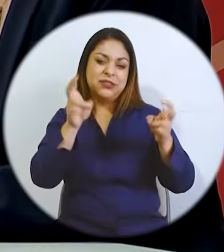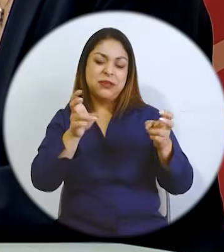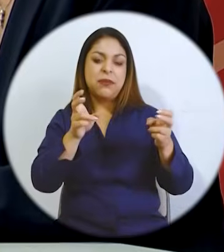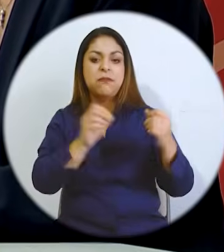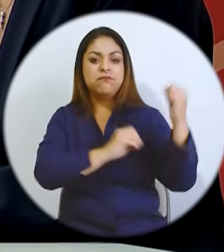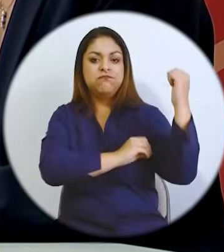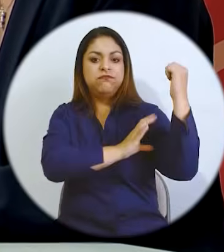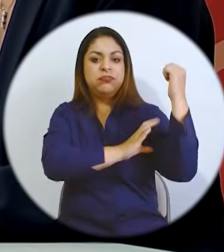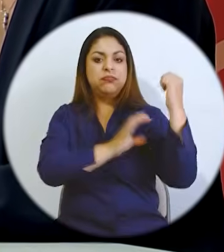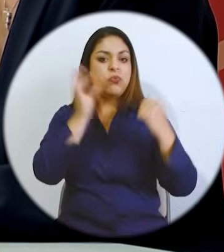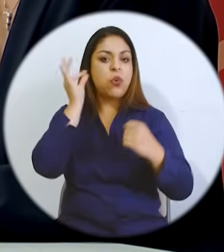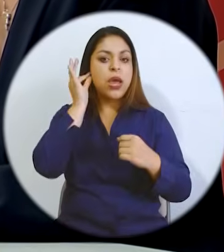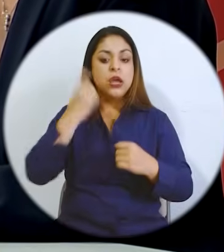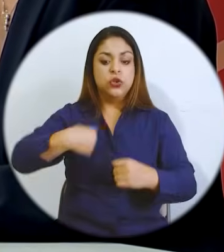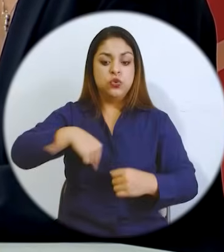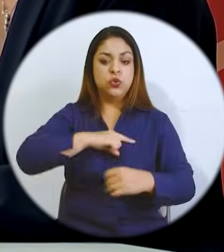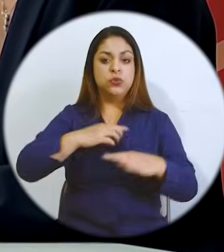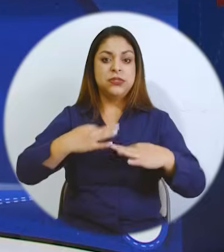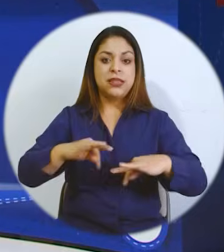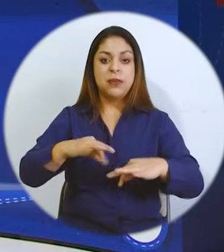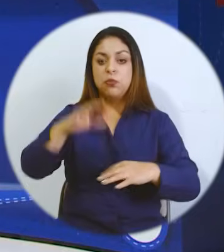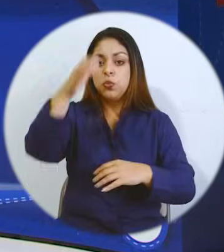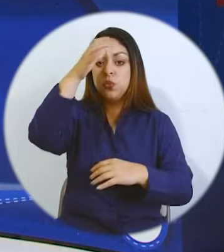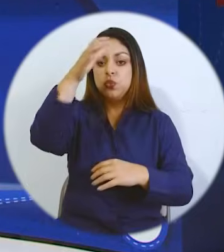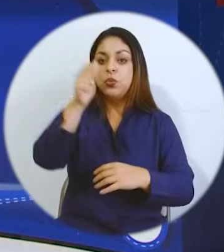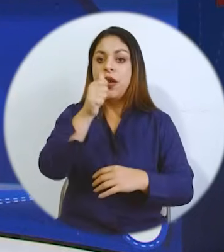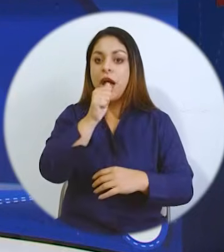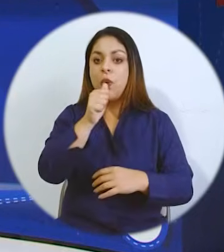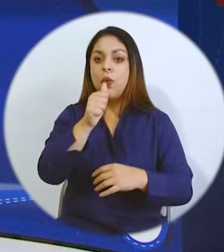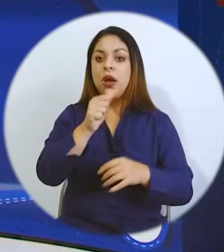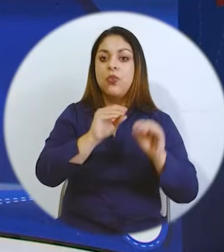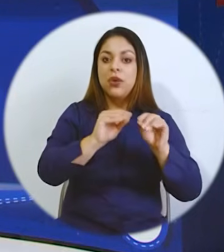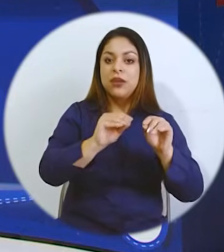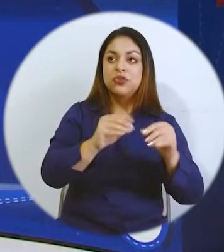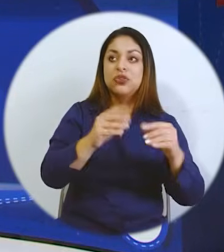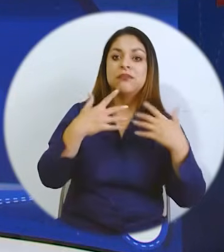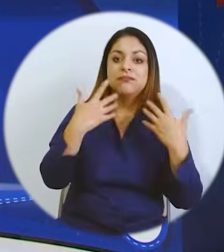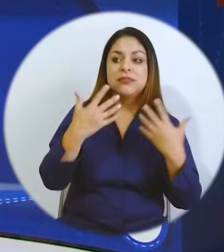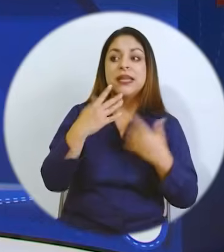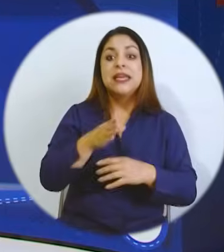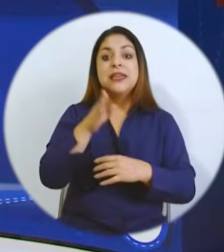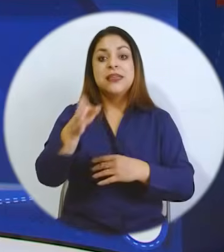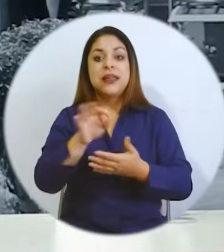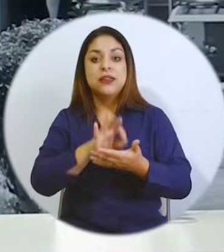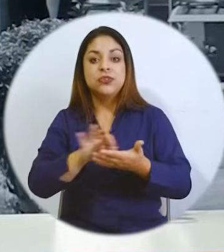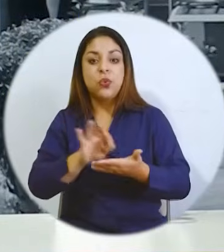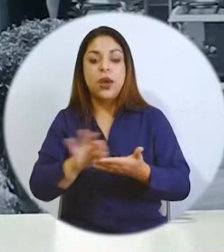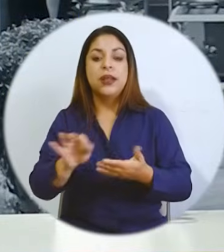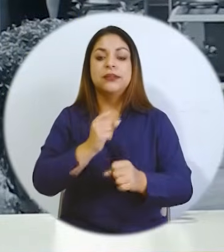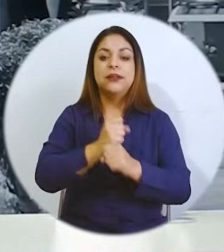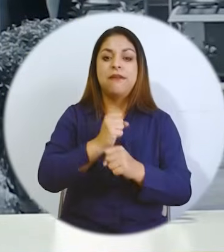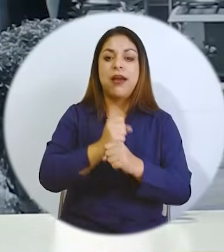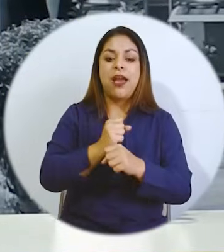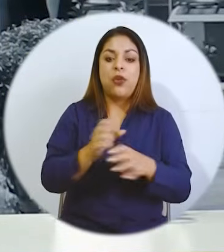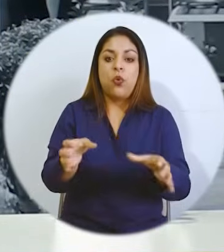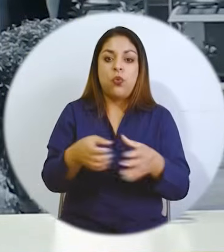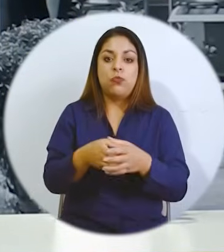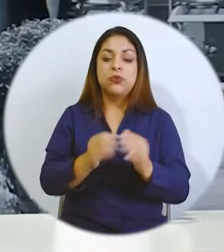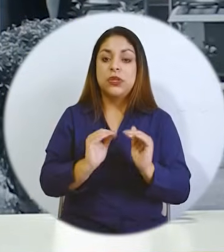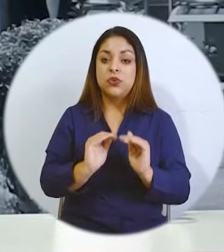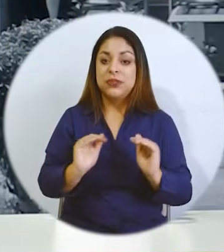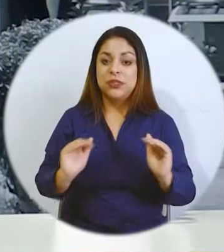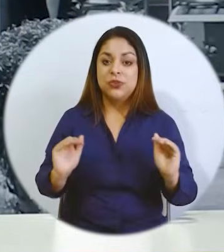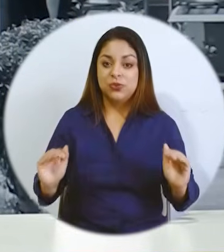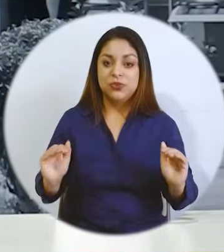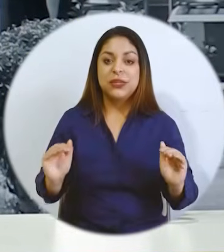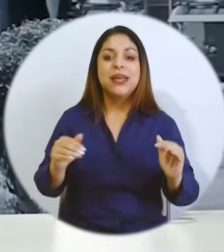nosotros tratamos dentro de la parte de cultura del agua, educación ambiental, ir a la escuela, trabajar con los grupos de